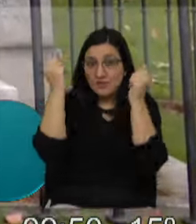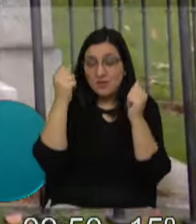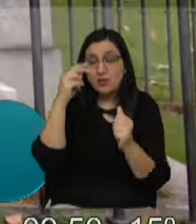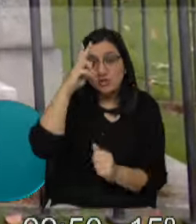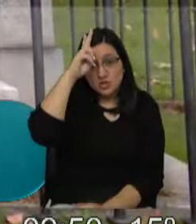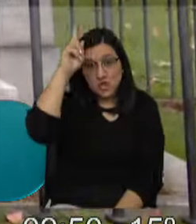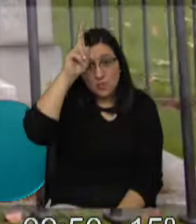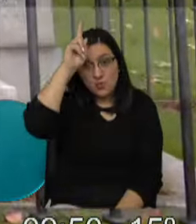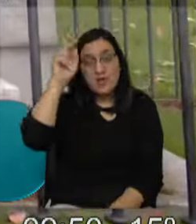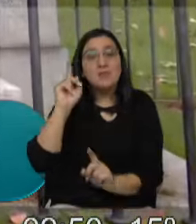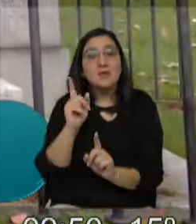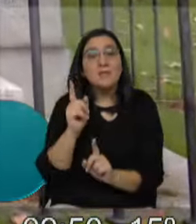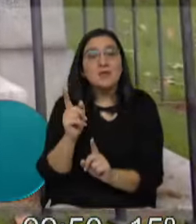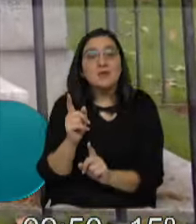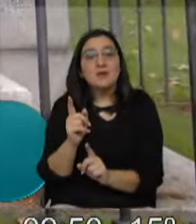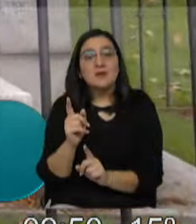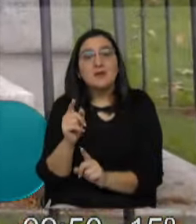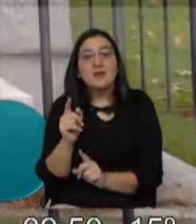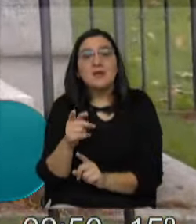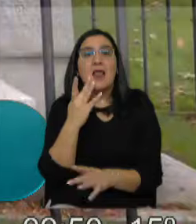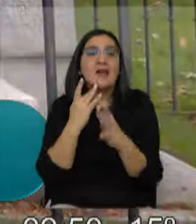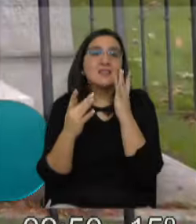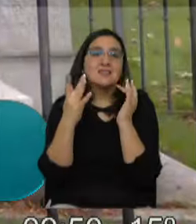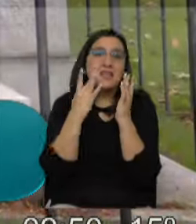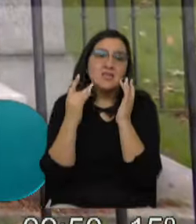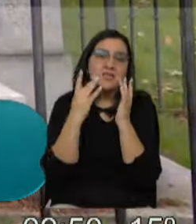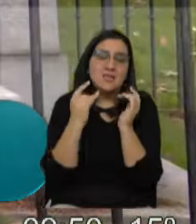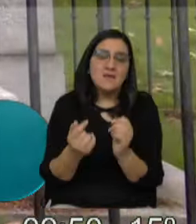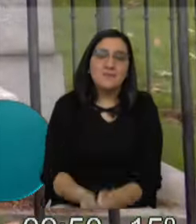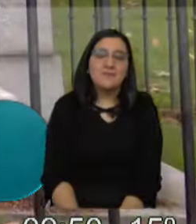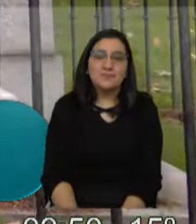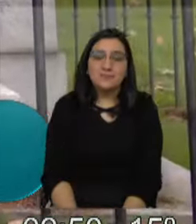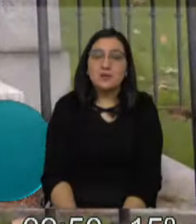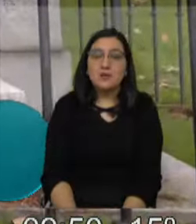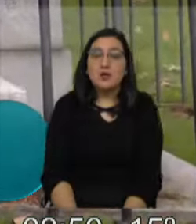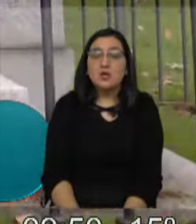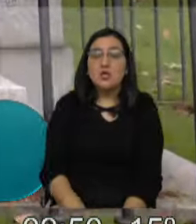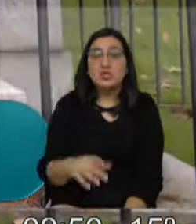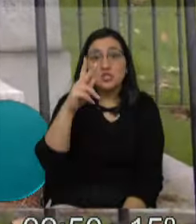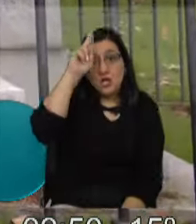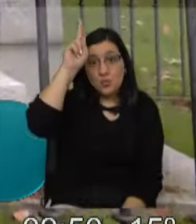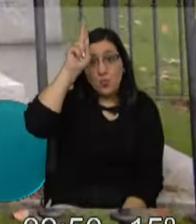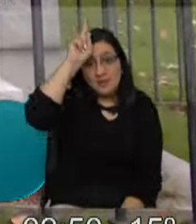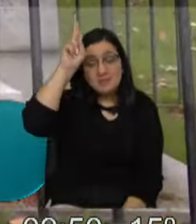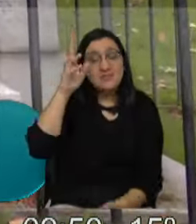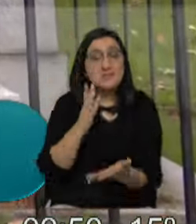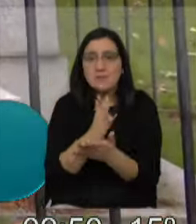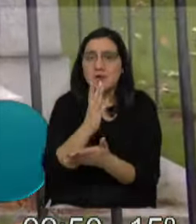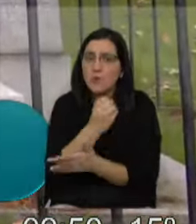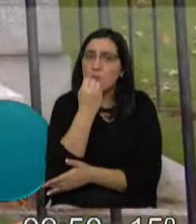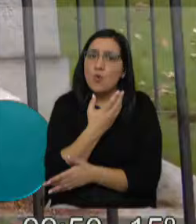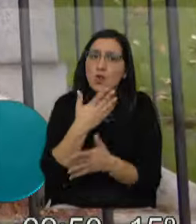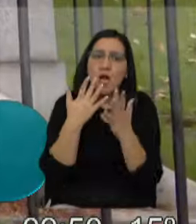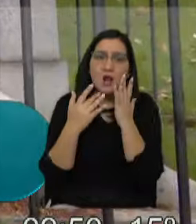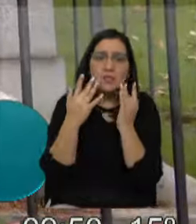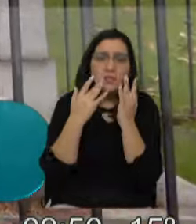charrúas también, dentro de sus fuertes, era la artesanía, era el arte. Los charrúas eran grandes artistas, ¿no? Maniobraban